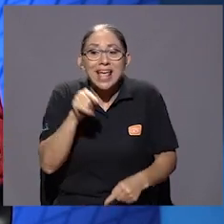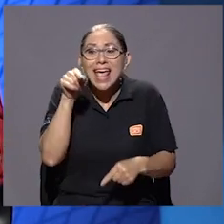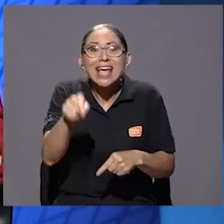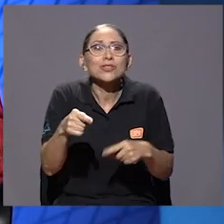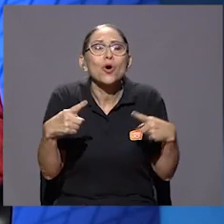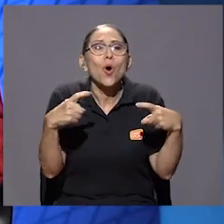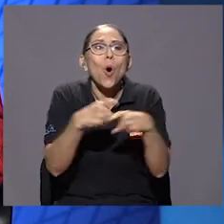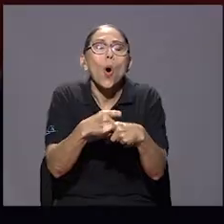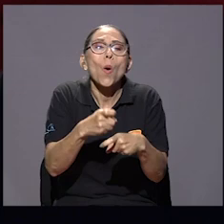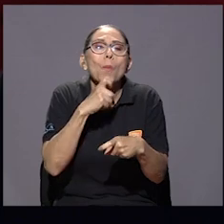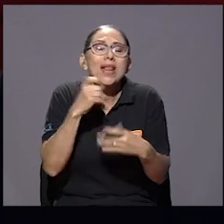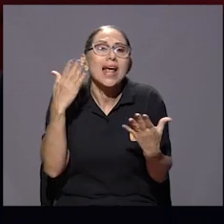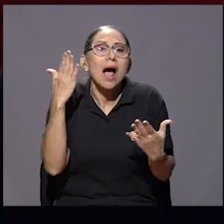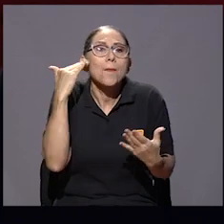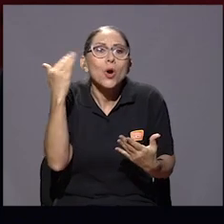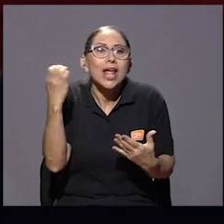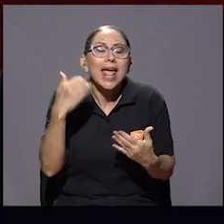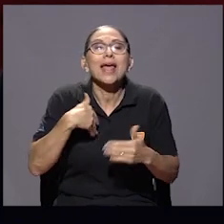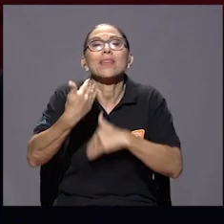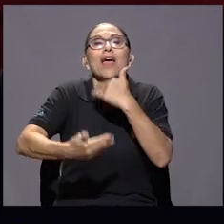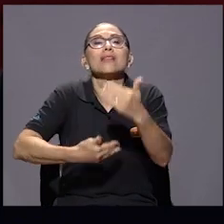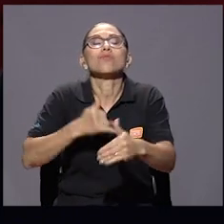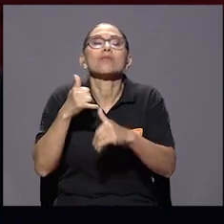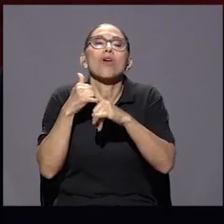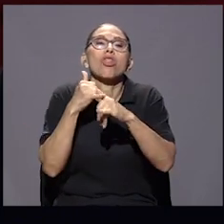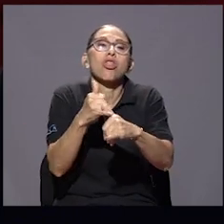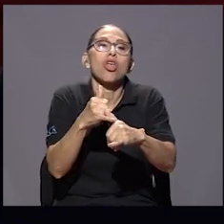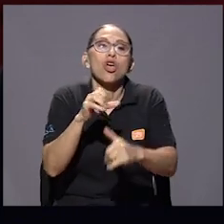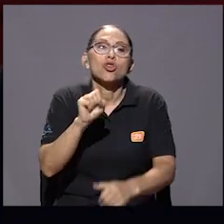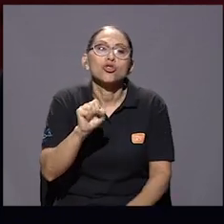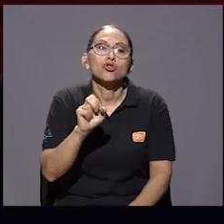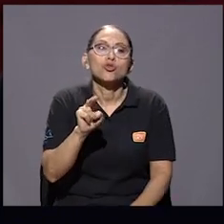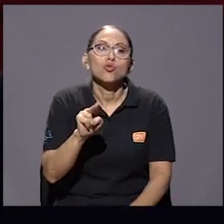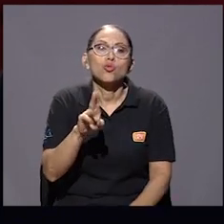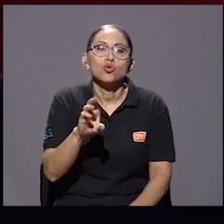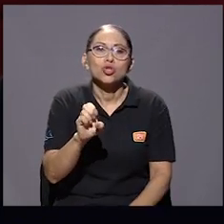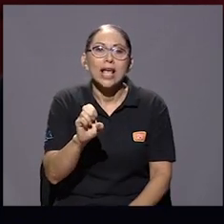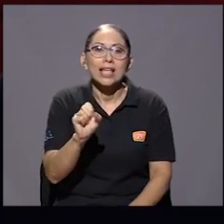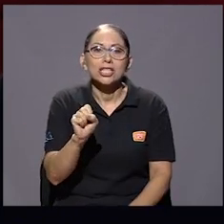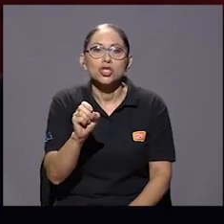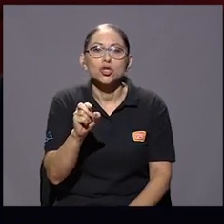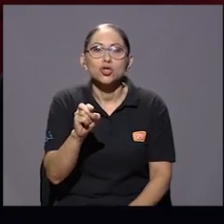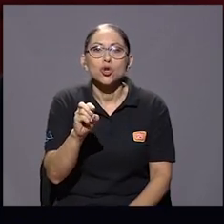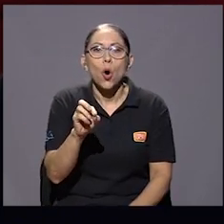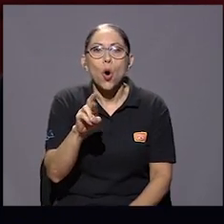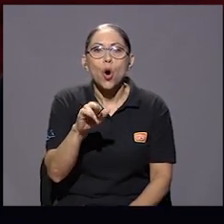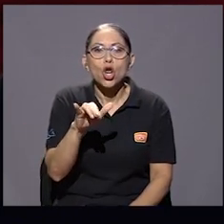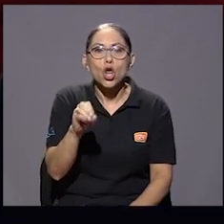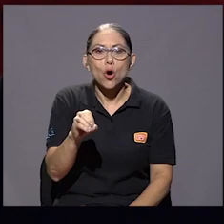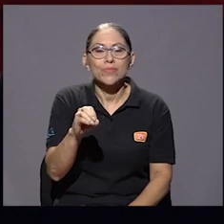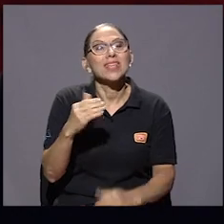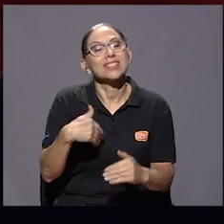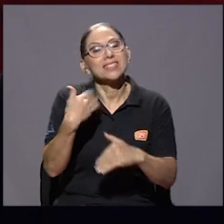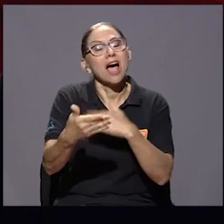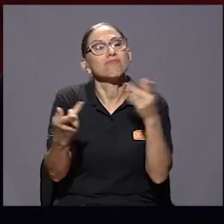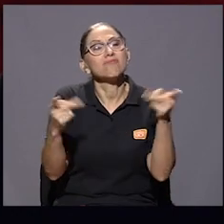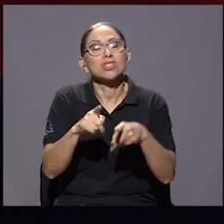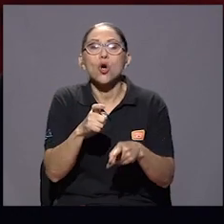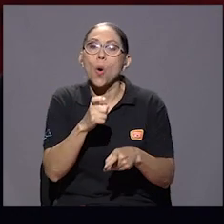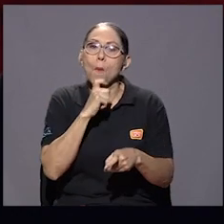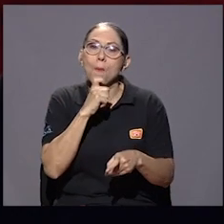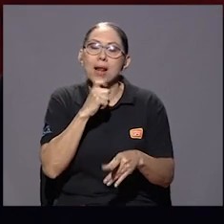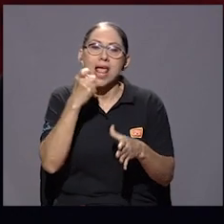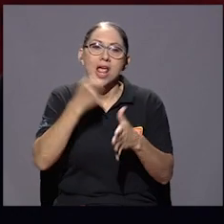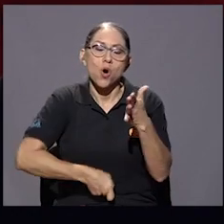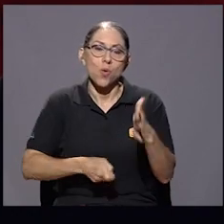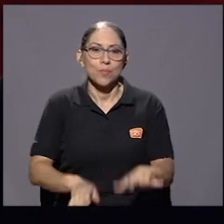un sucesorio. Claro. Y ya es muy, muy complejo. Sí, y está después de esos dos